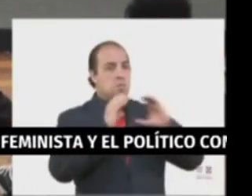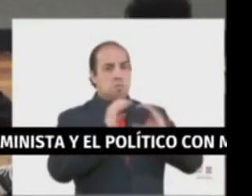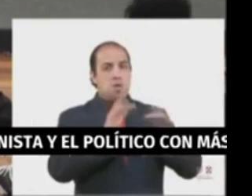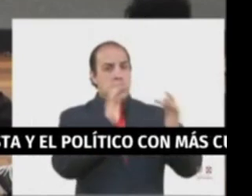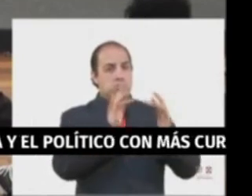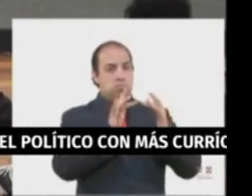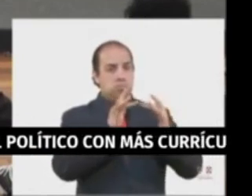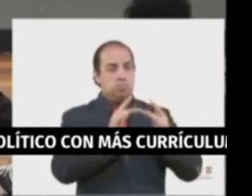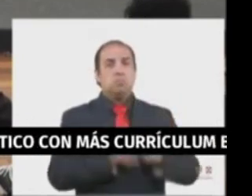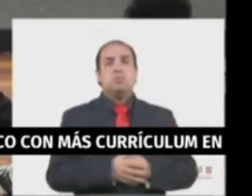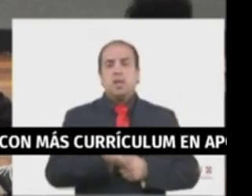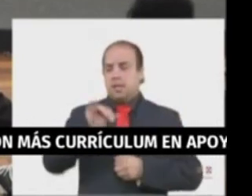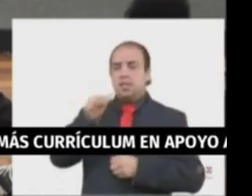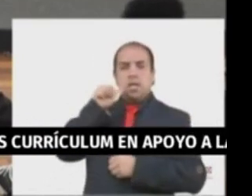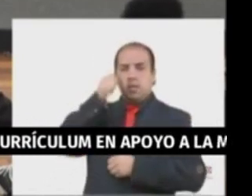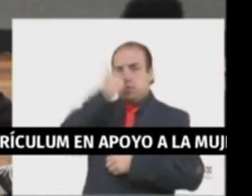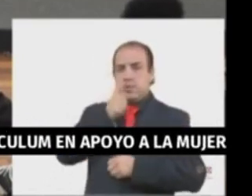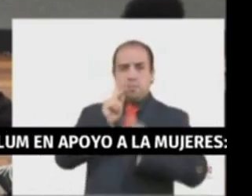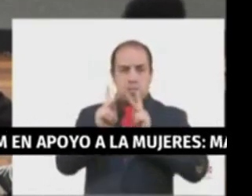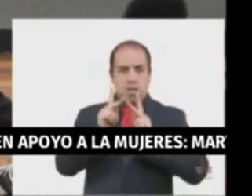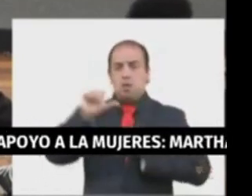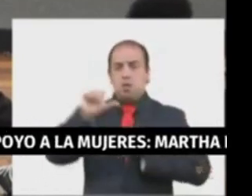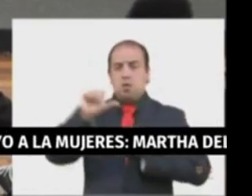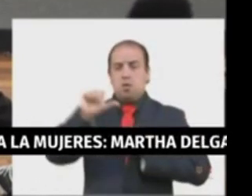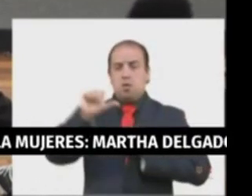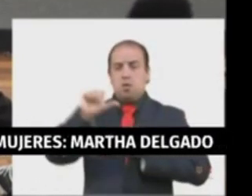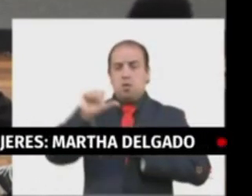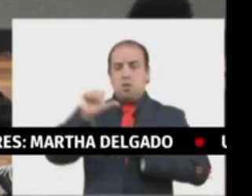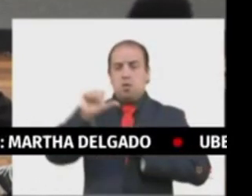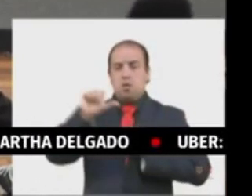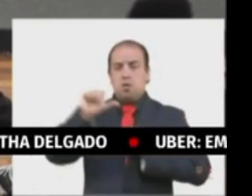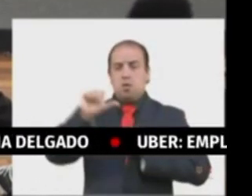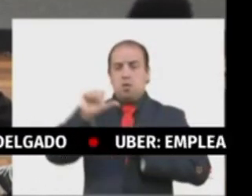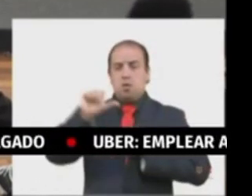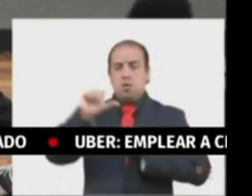directa con Ciro Gómez Leiva? Sí, hablé ayer en la noche y hoy en la mañana también.